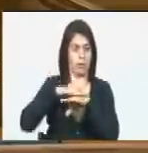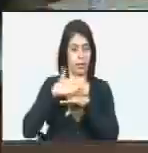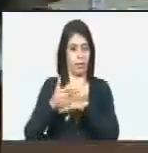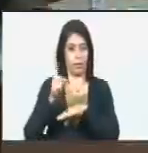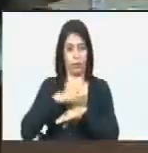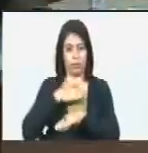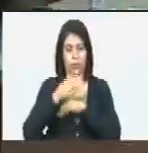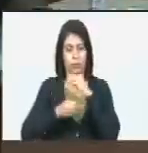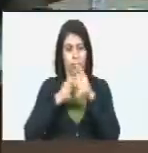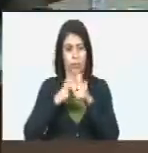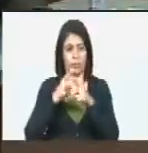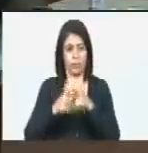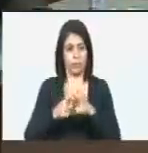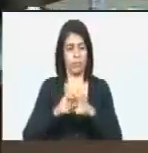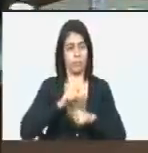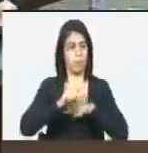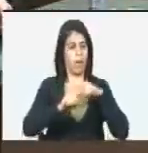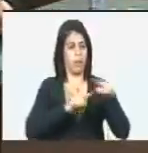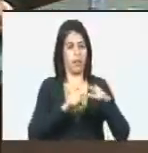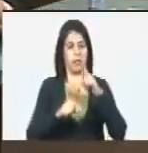que comandar.